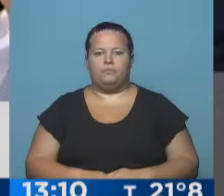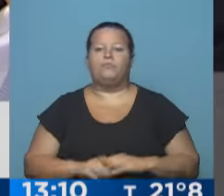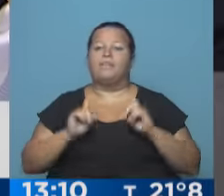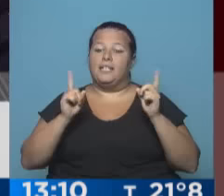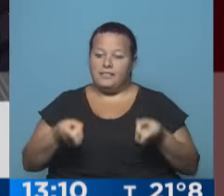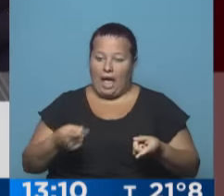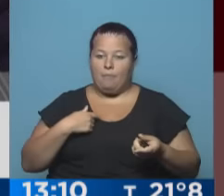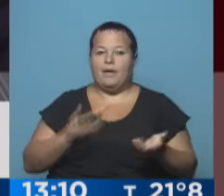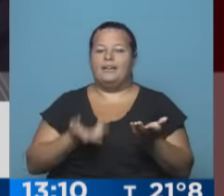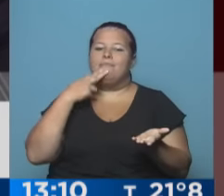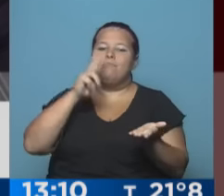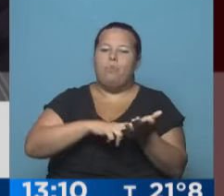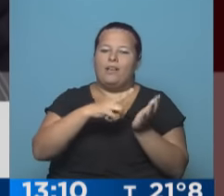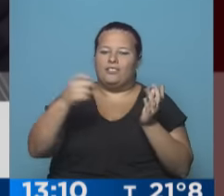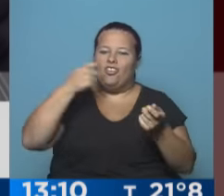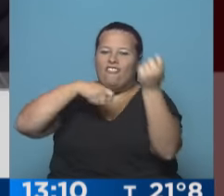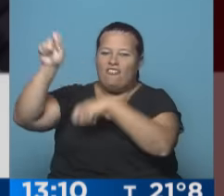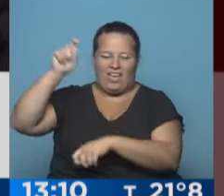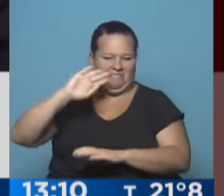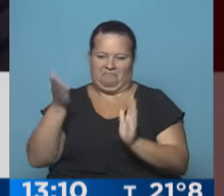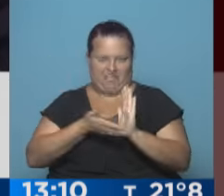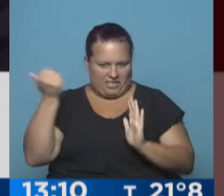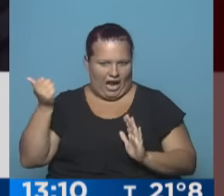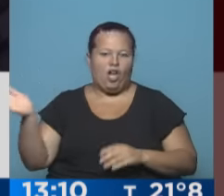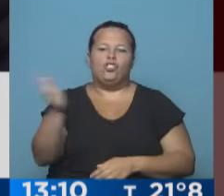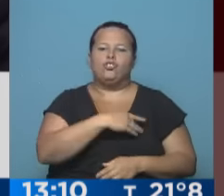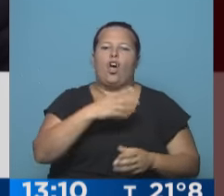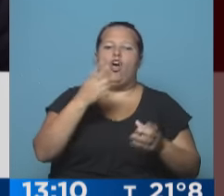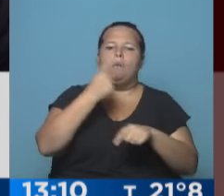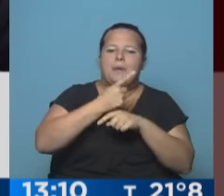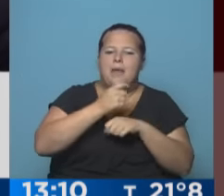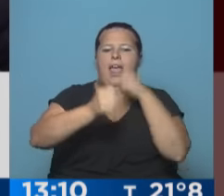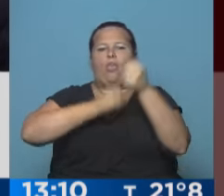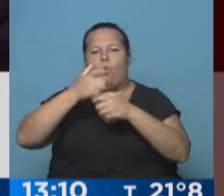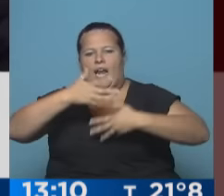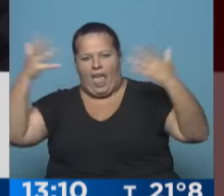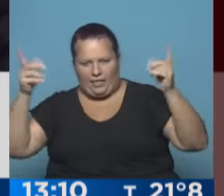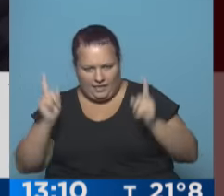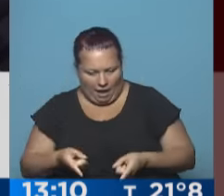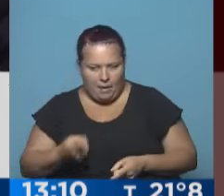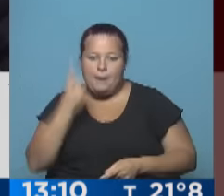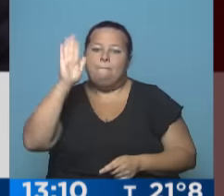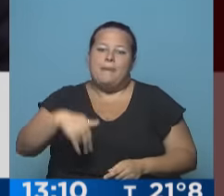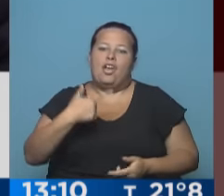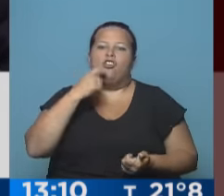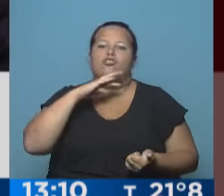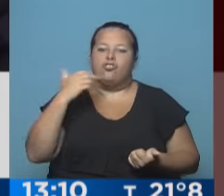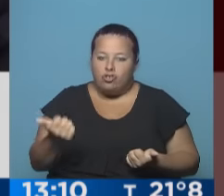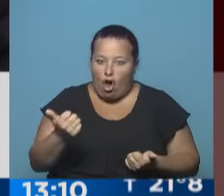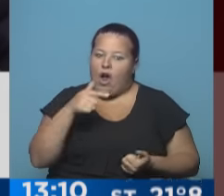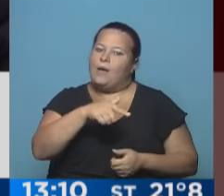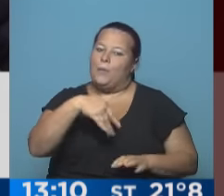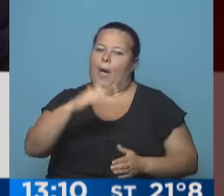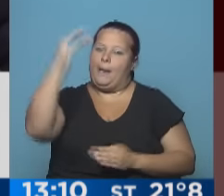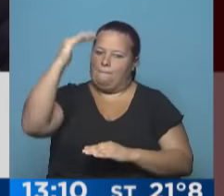También sacamos las retenciones a la exportación en todos los sectores primarios e industriales, excepto la soja, que tendrá